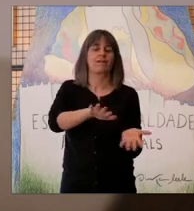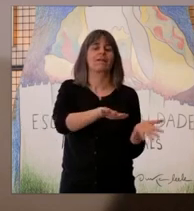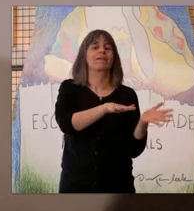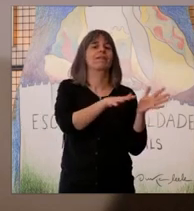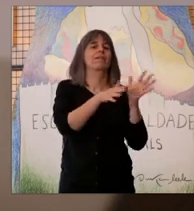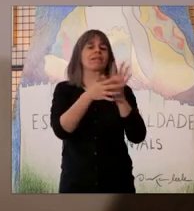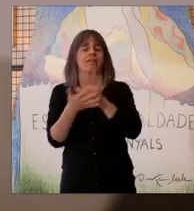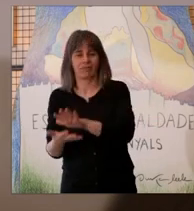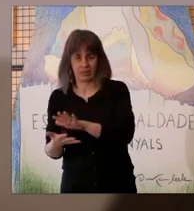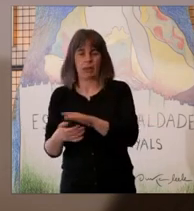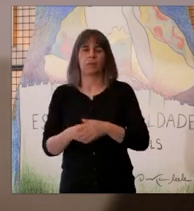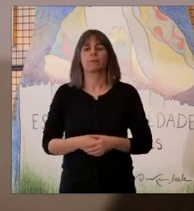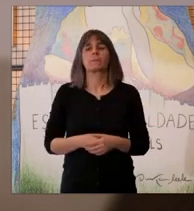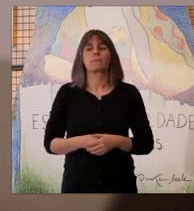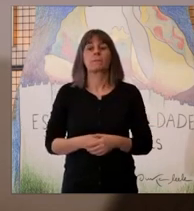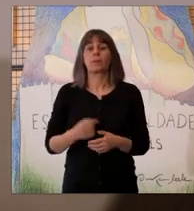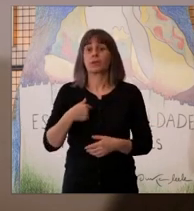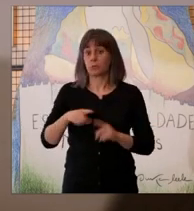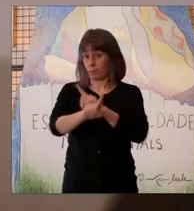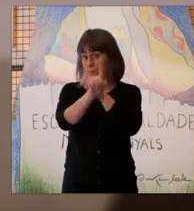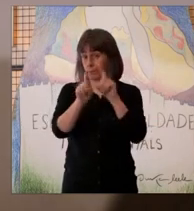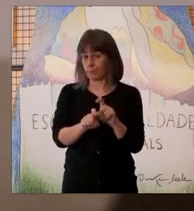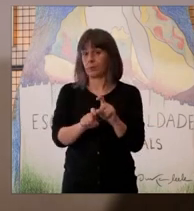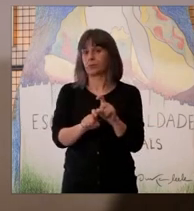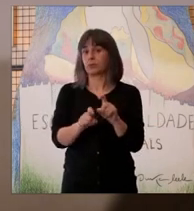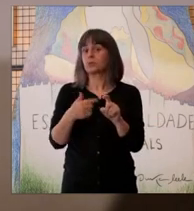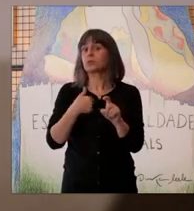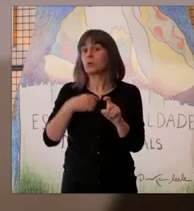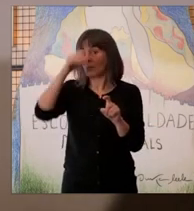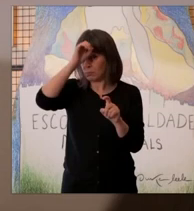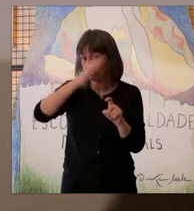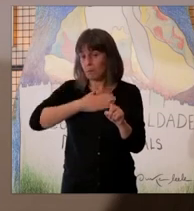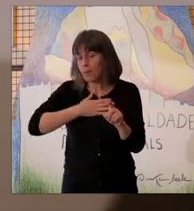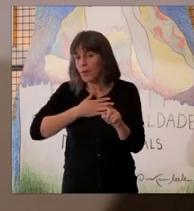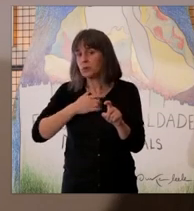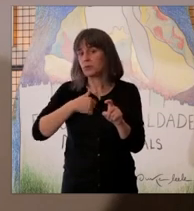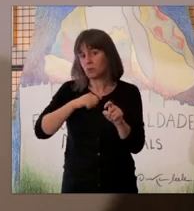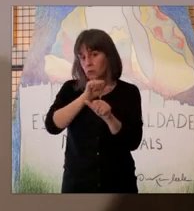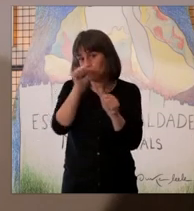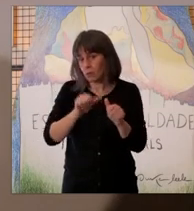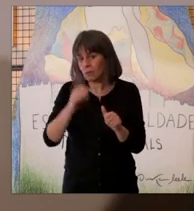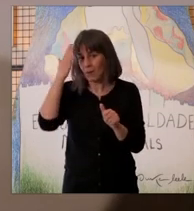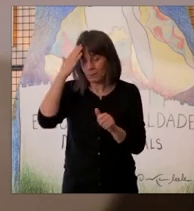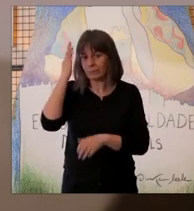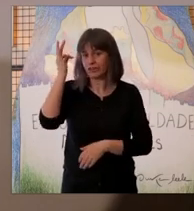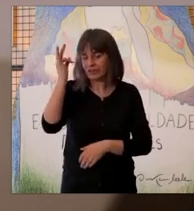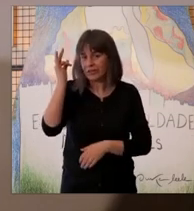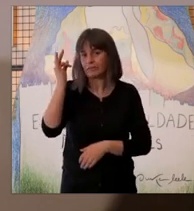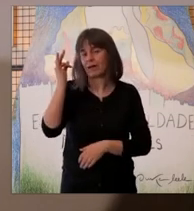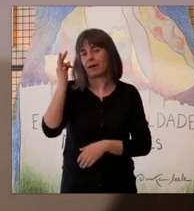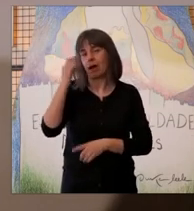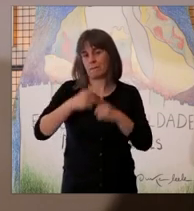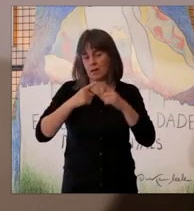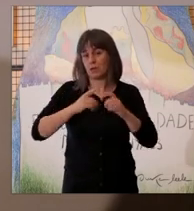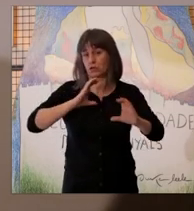y os pregunto si esta intuición y este seguimiento que yo le hago a las mujeres de los medios